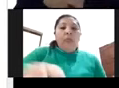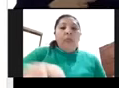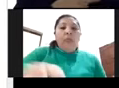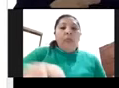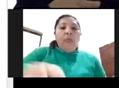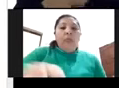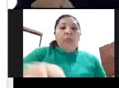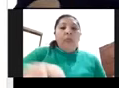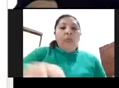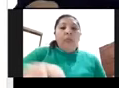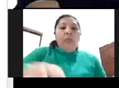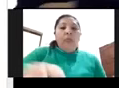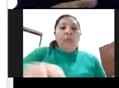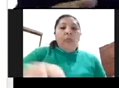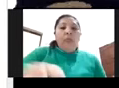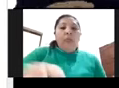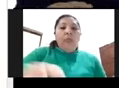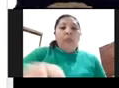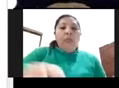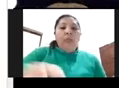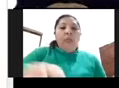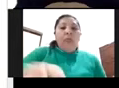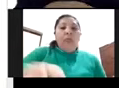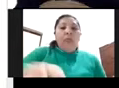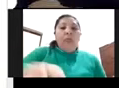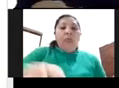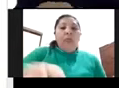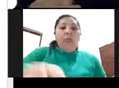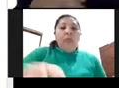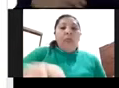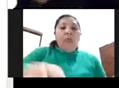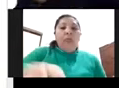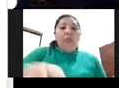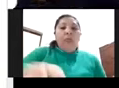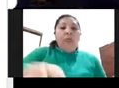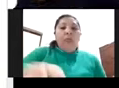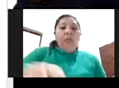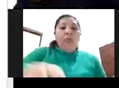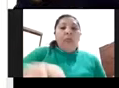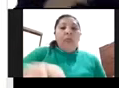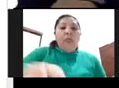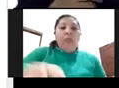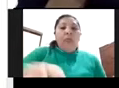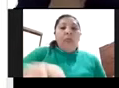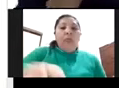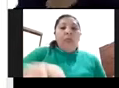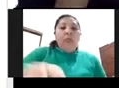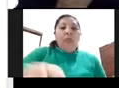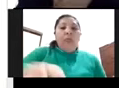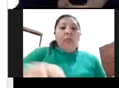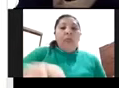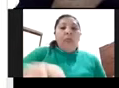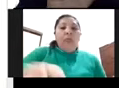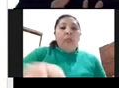las contrataciones del Estado por este sistema. Ya nada se está haciendo a papel. Y ojo, creo que va